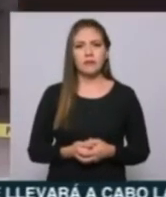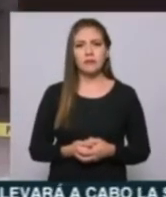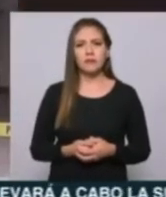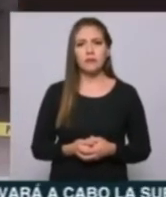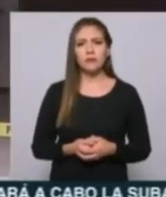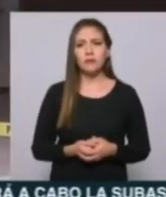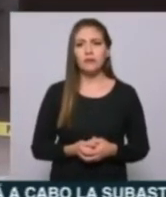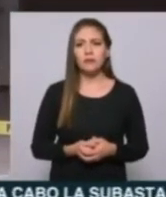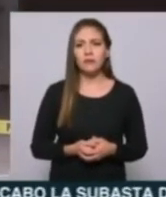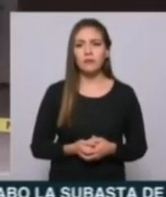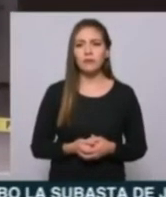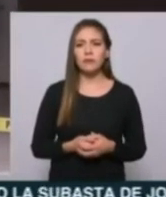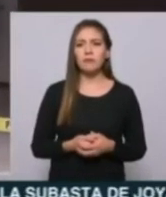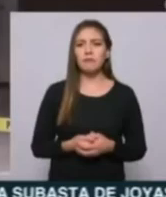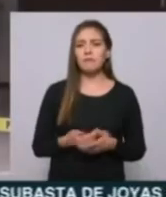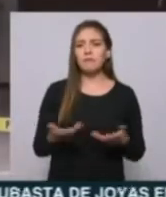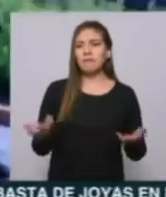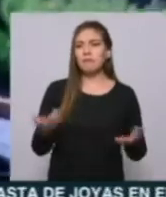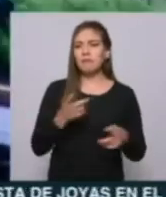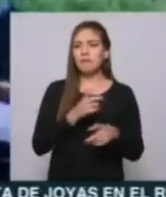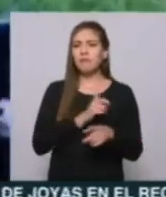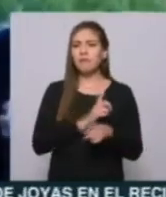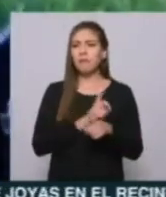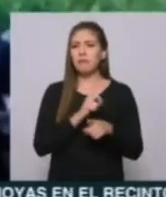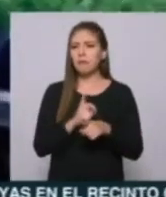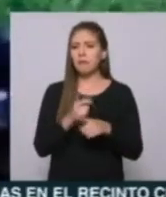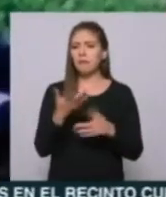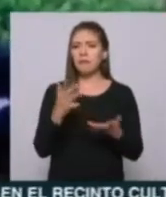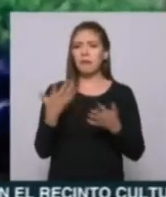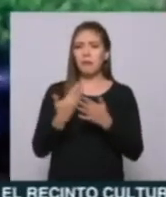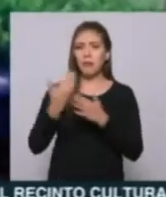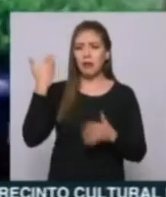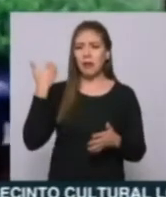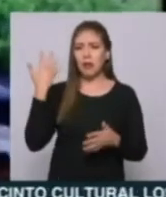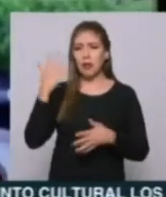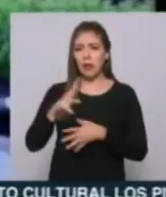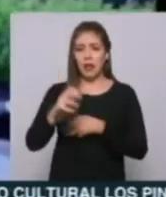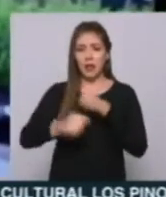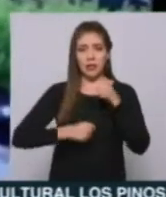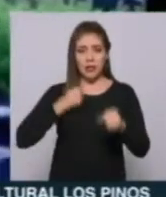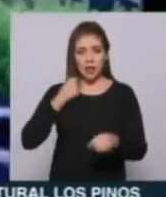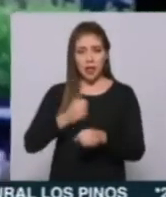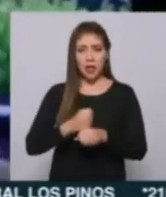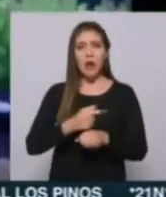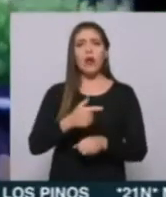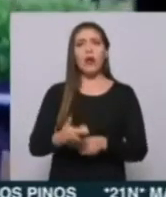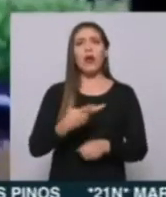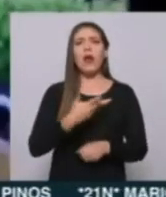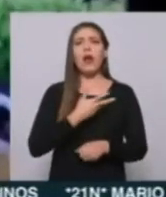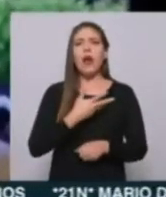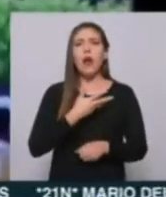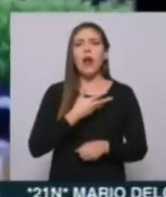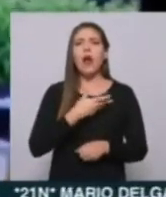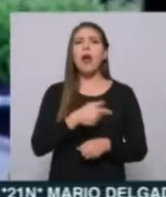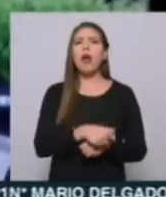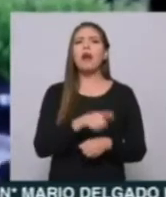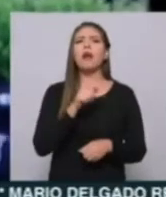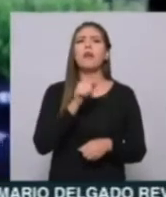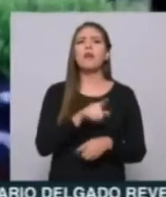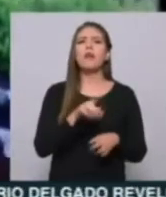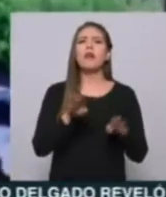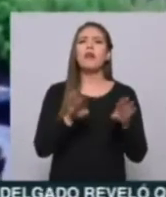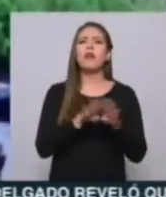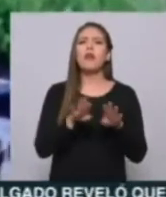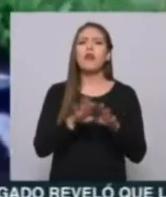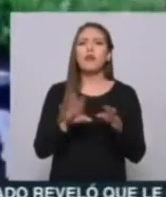hace, pues yo creo que más de 10 años, se tiene indicios de la operación de